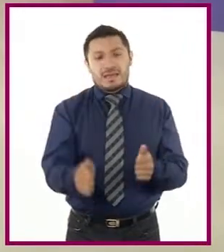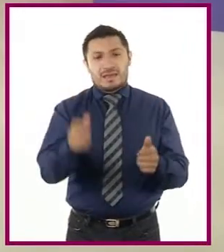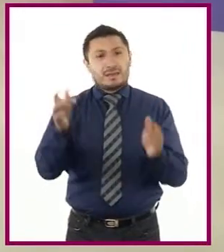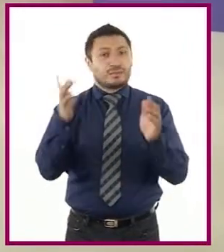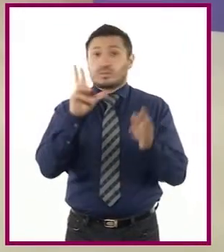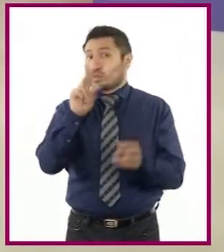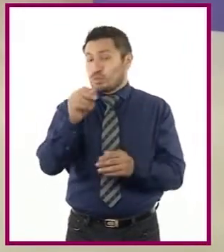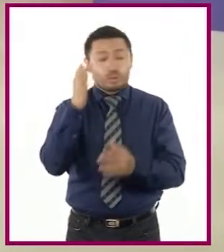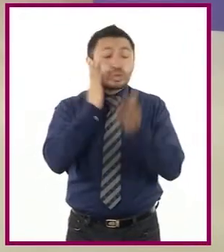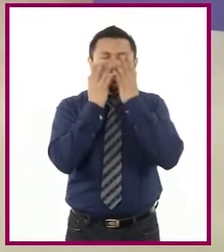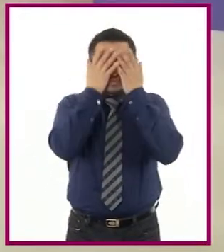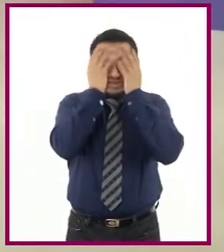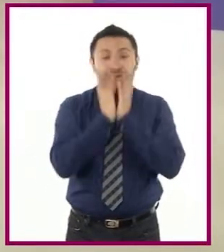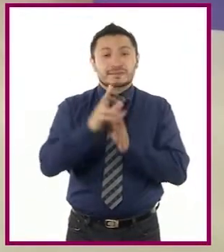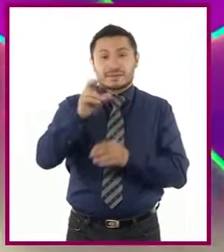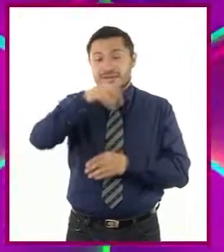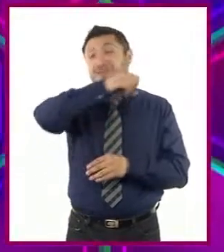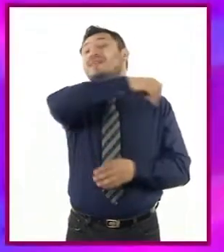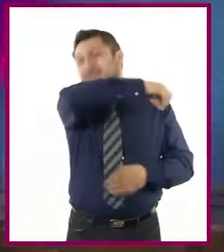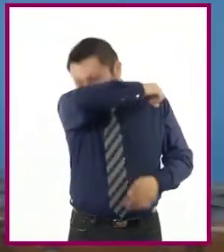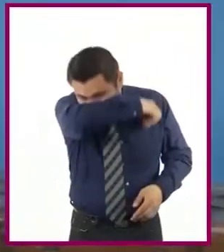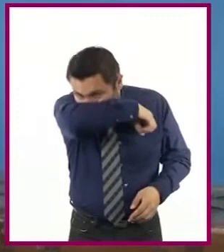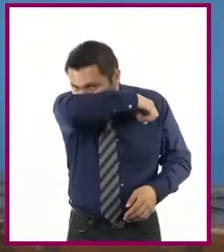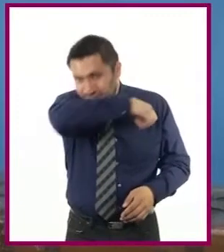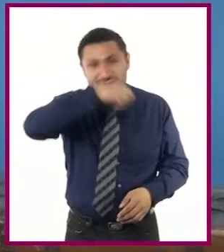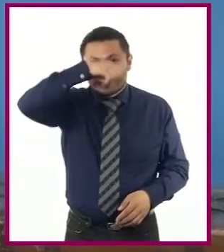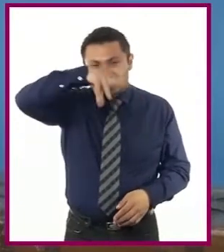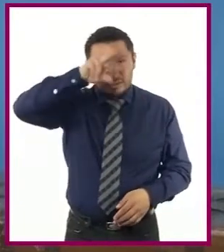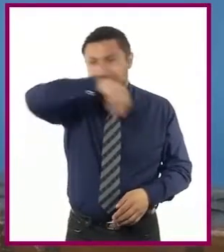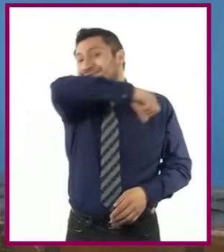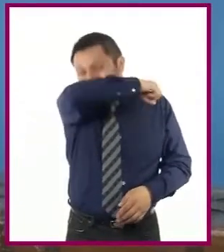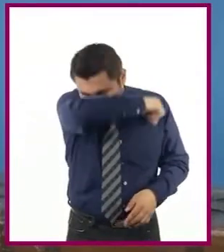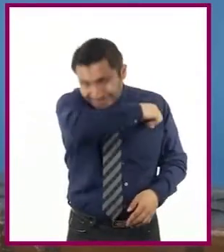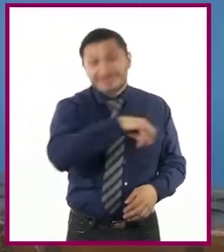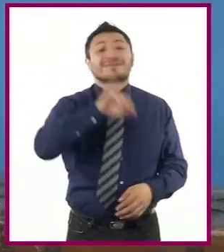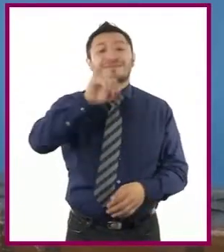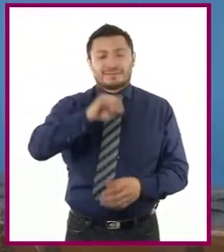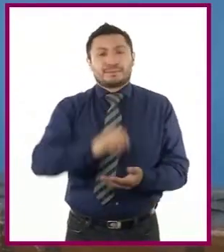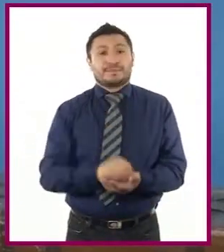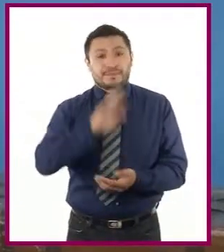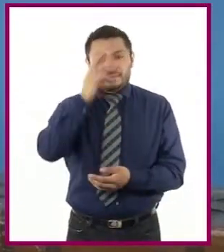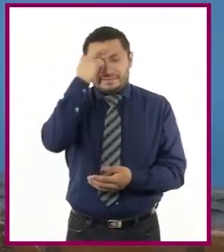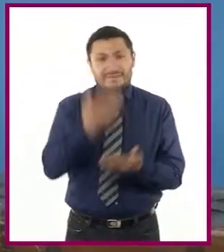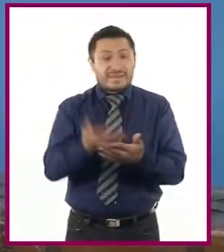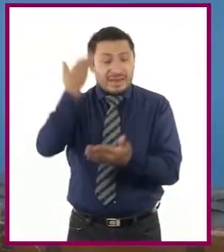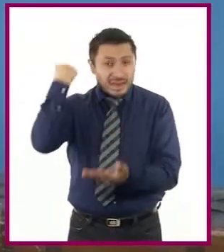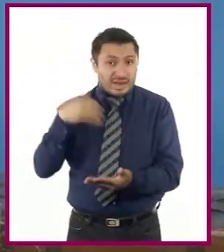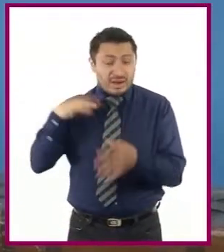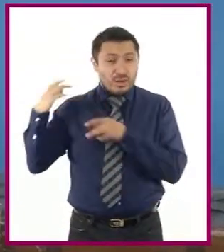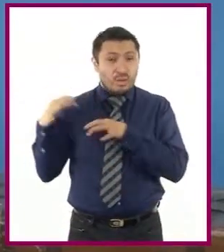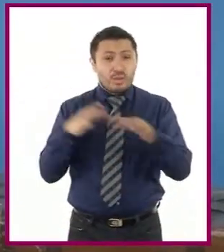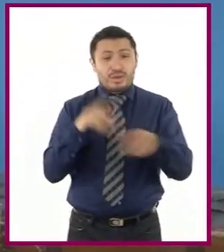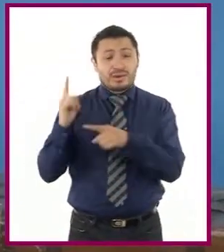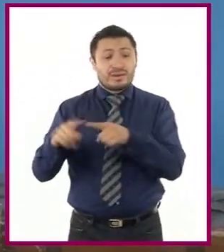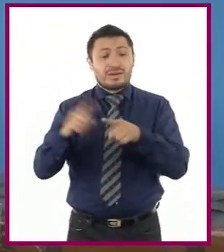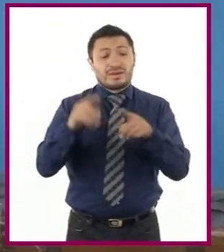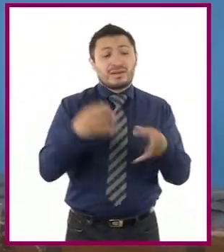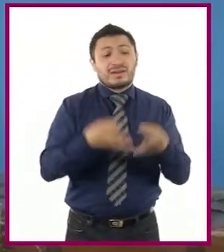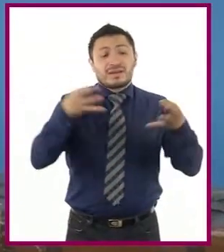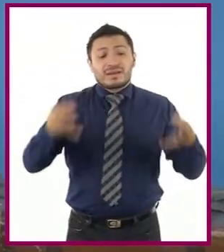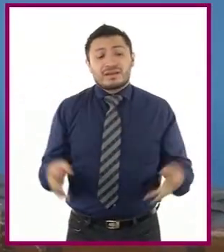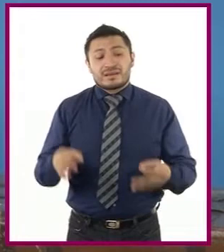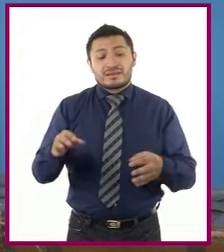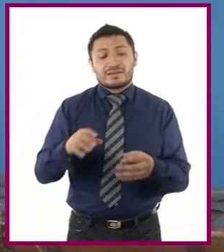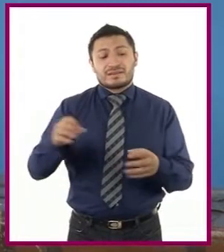el rostro y realizar el estornudo de etiqueta. Recordarán que tras la conquista de los diferentes territorios que después formarían la